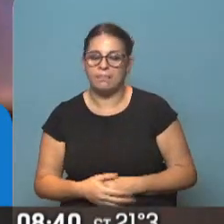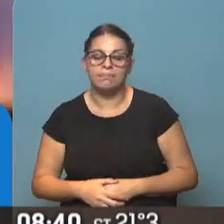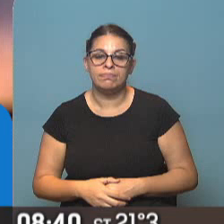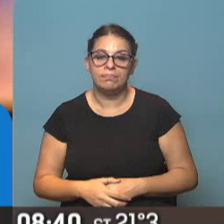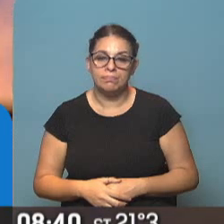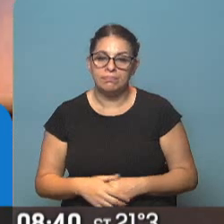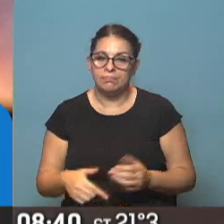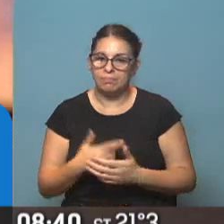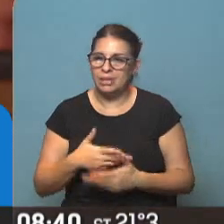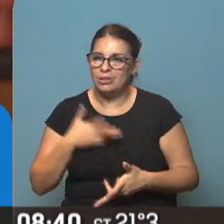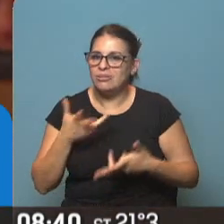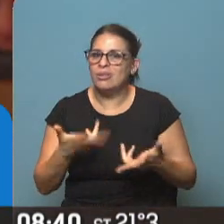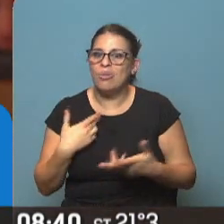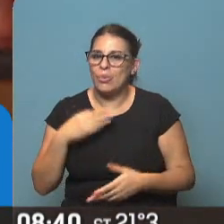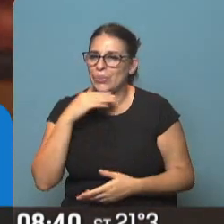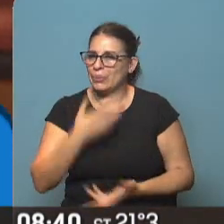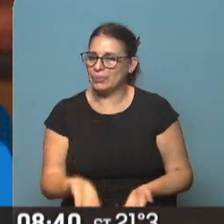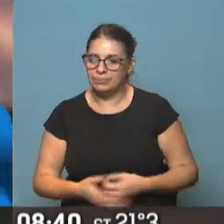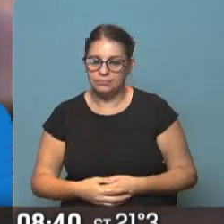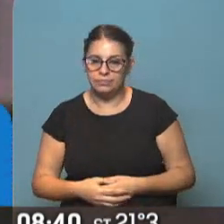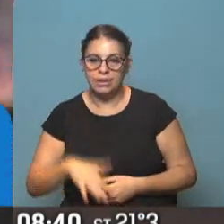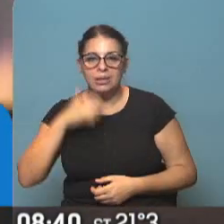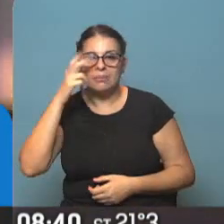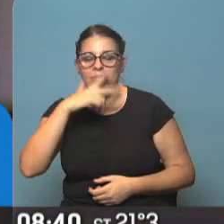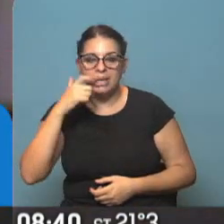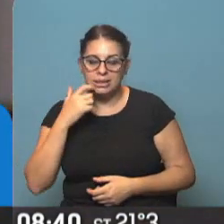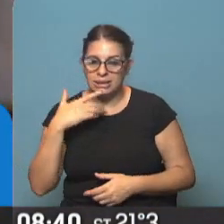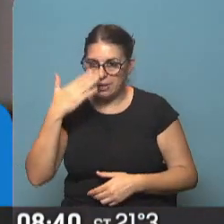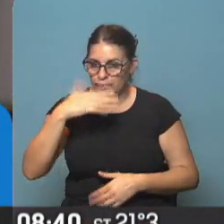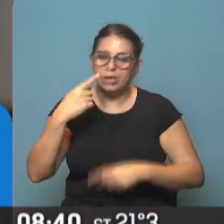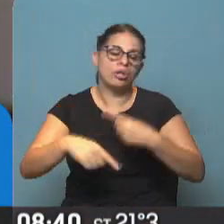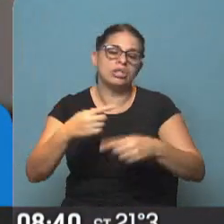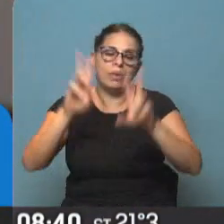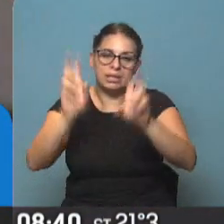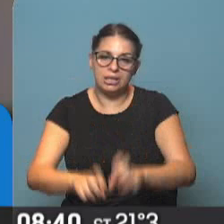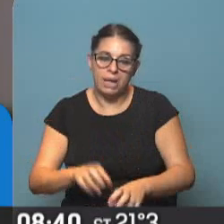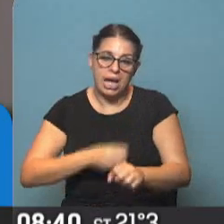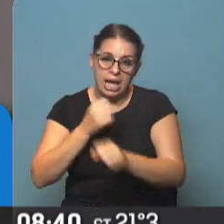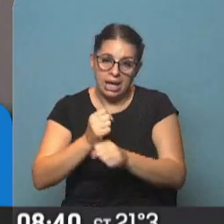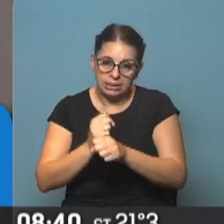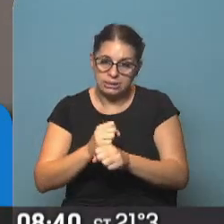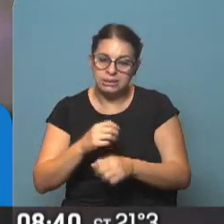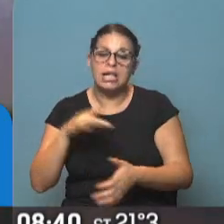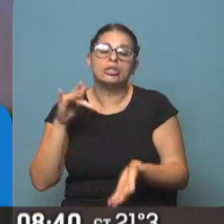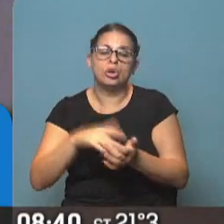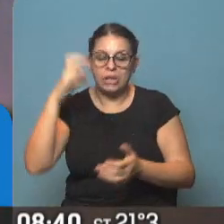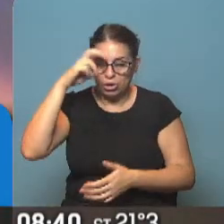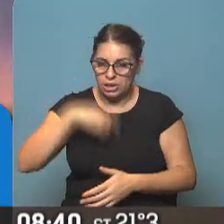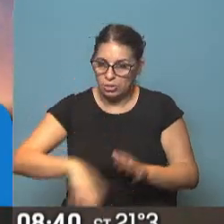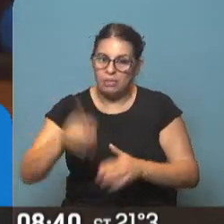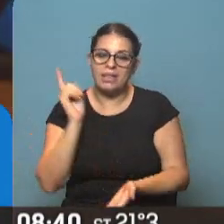pero eso es hipocresía vamos a seguir hablando del tema hasta que lógicamente esto aparezca en el congreso se tomó una decisión